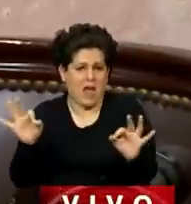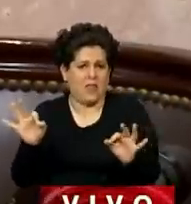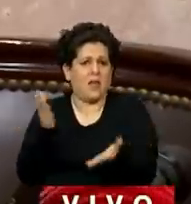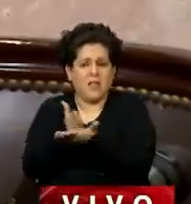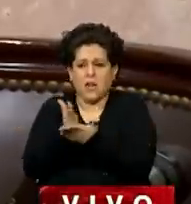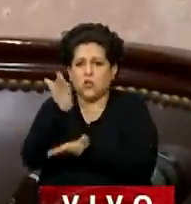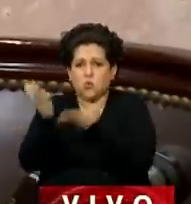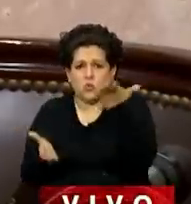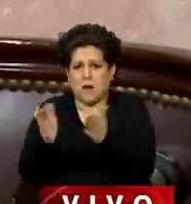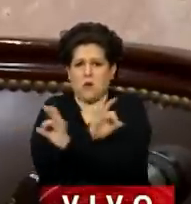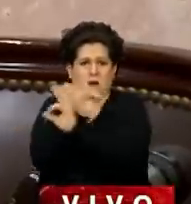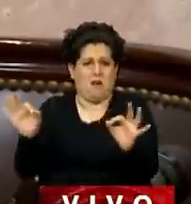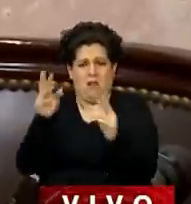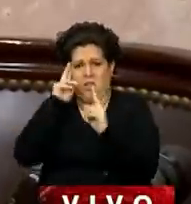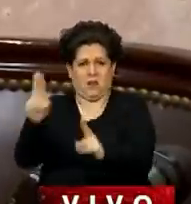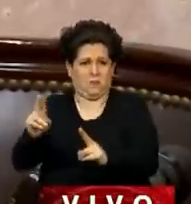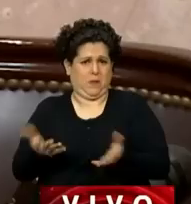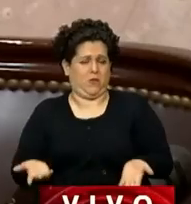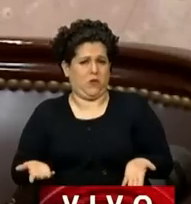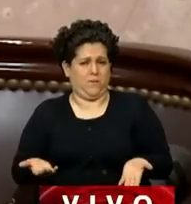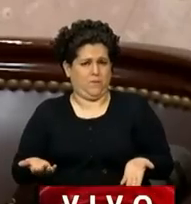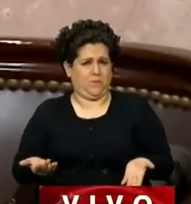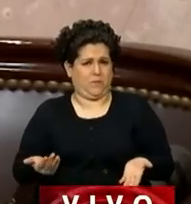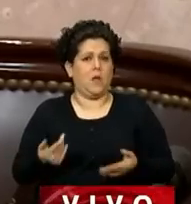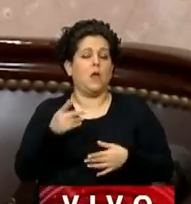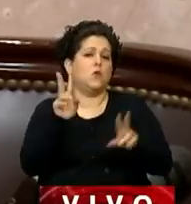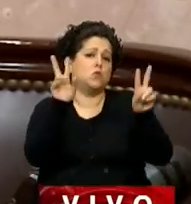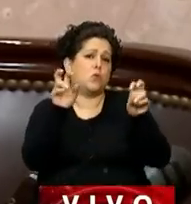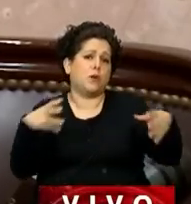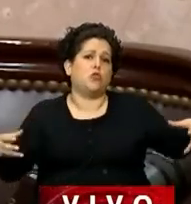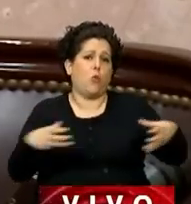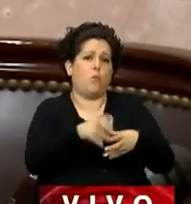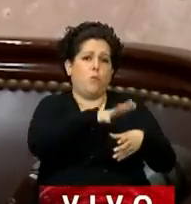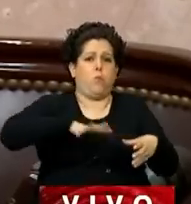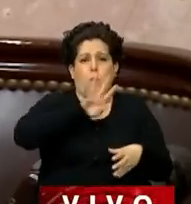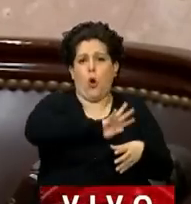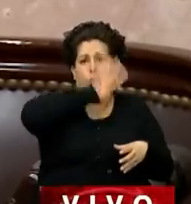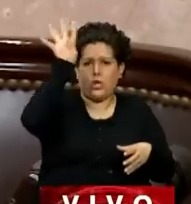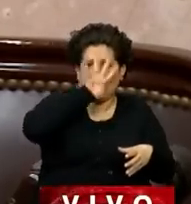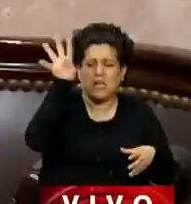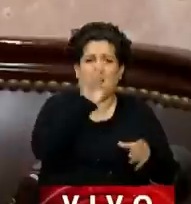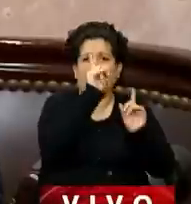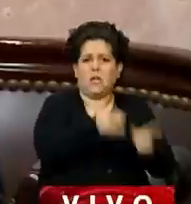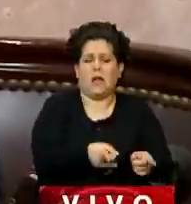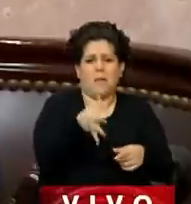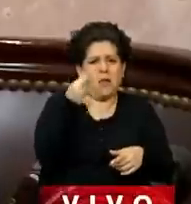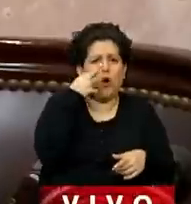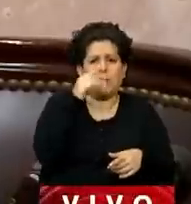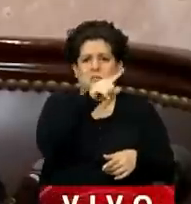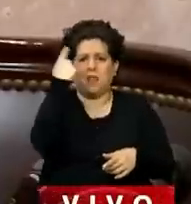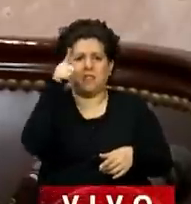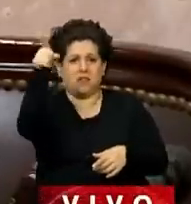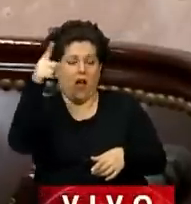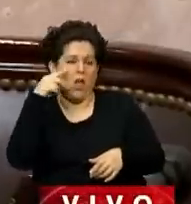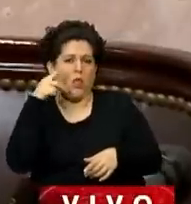humanos bajo el paraguas de los supuestos pueblos originarios y con la complicidad estatal los